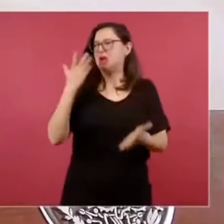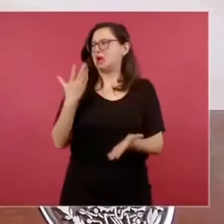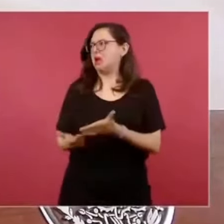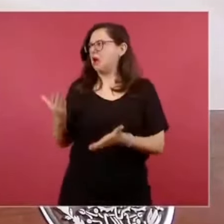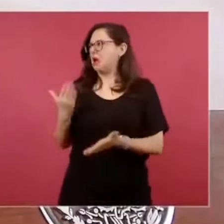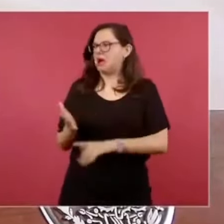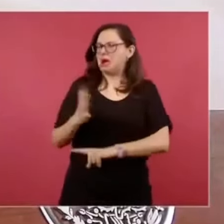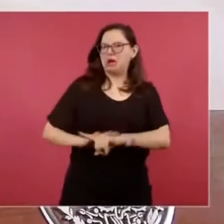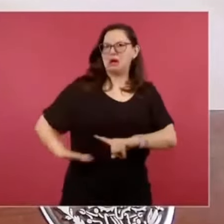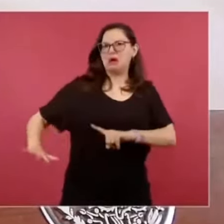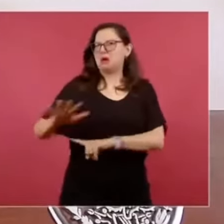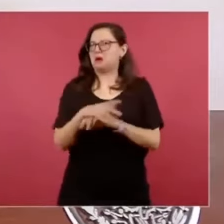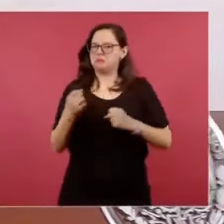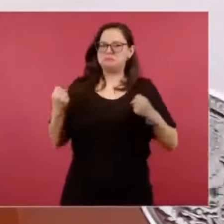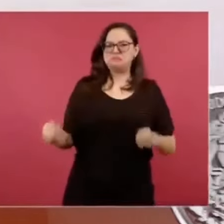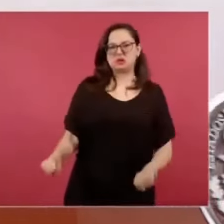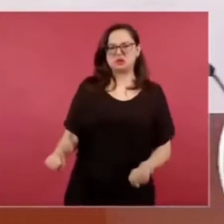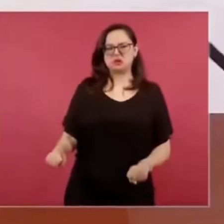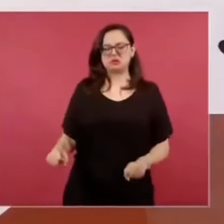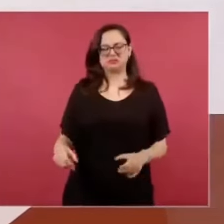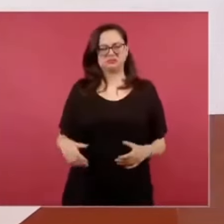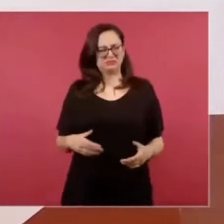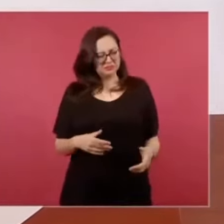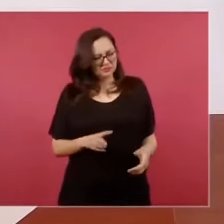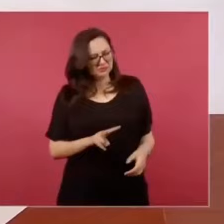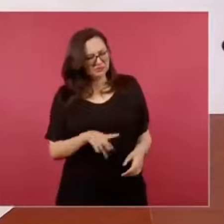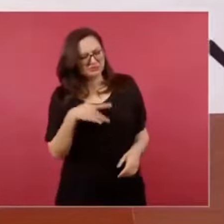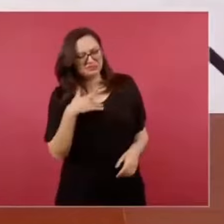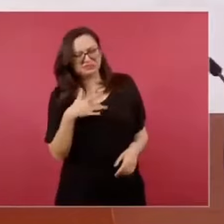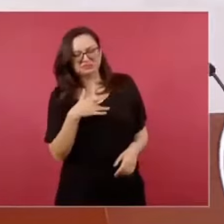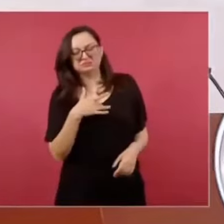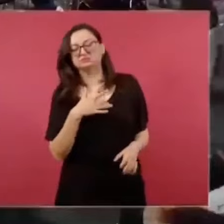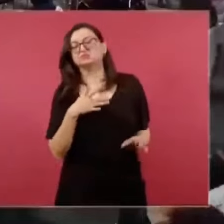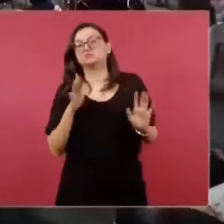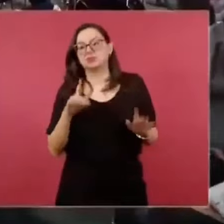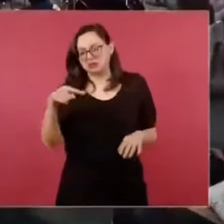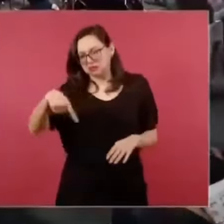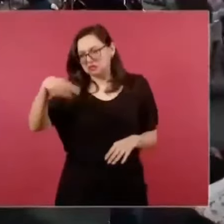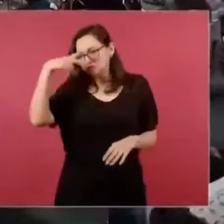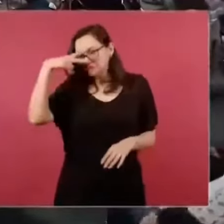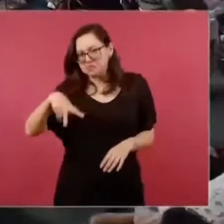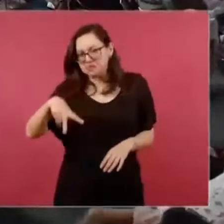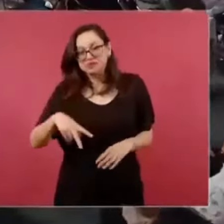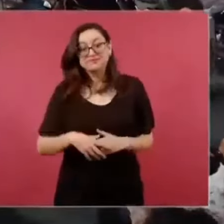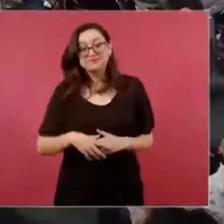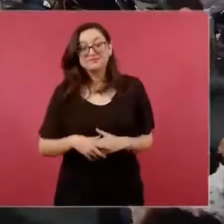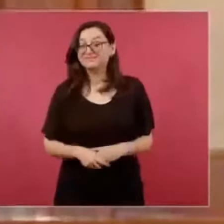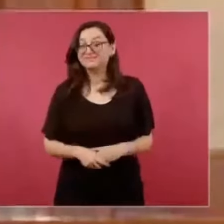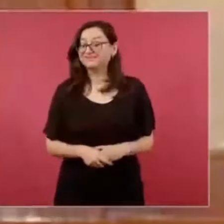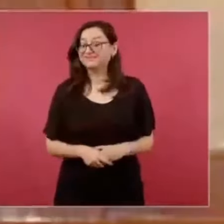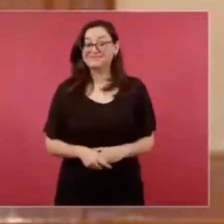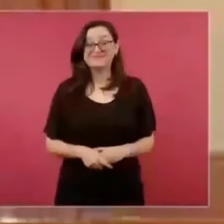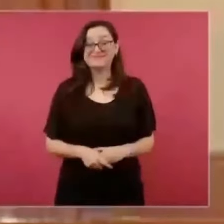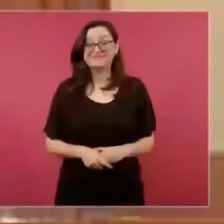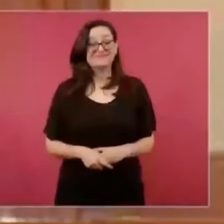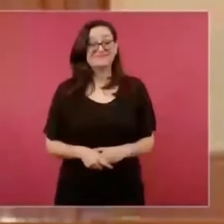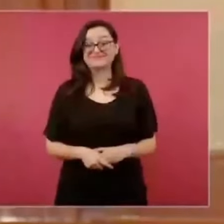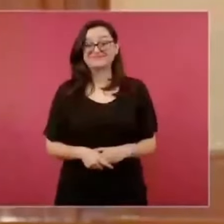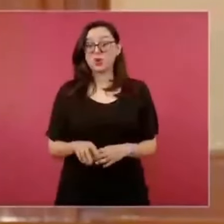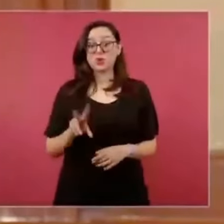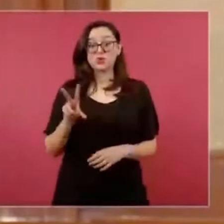no es exclusiva de México y no es de Bartra. Ya la habían usado